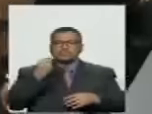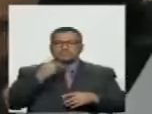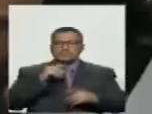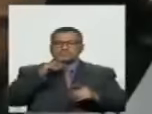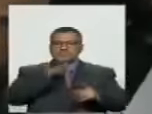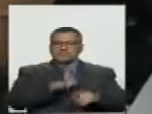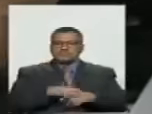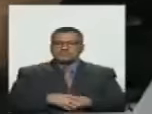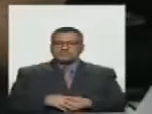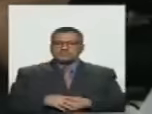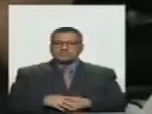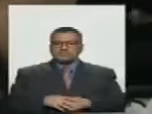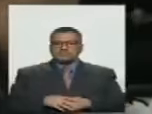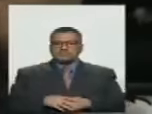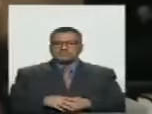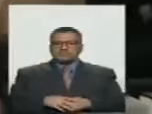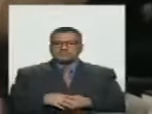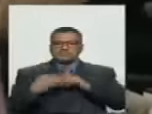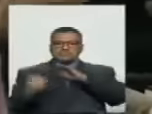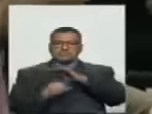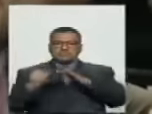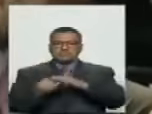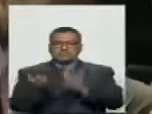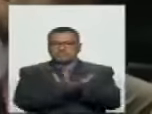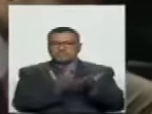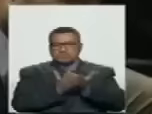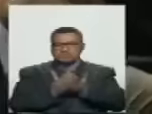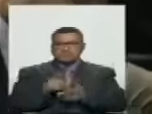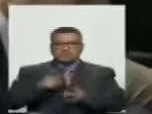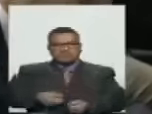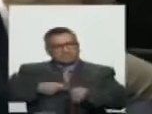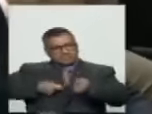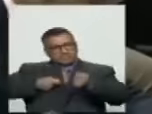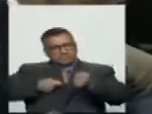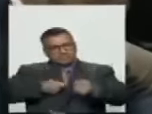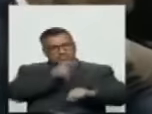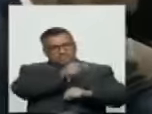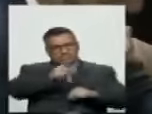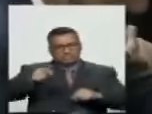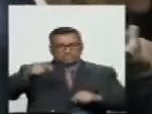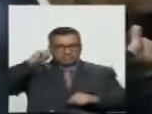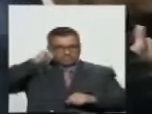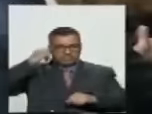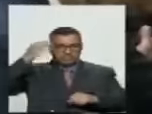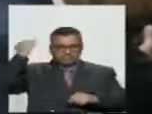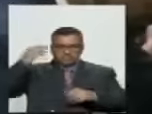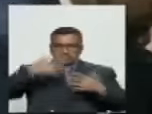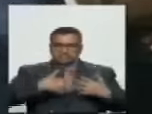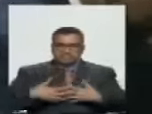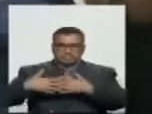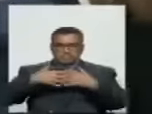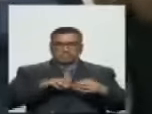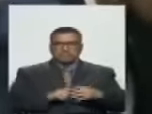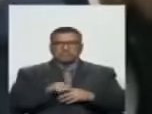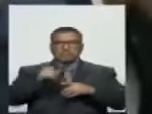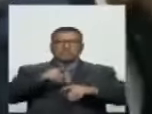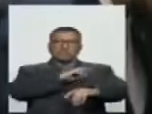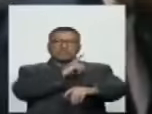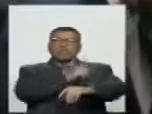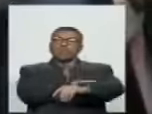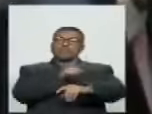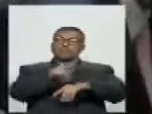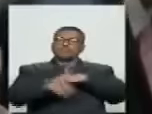irrumpen en las instituciones de educación a ametrallar personas. Así de poderoso